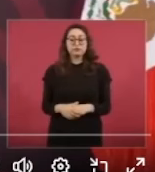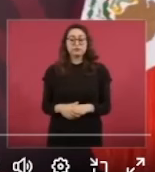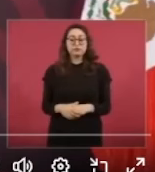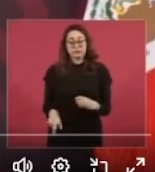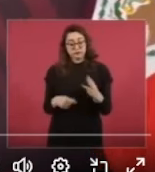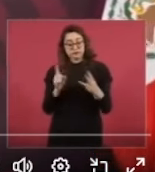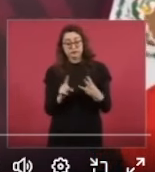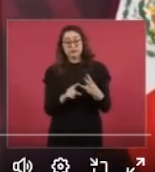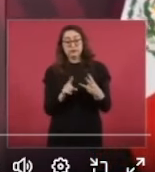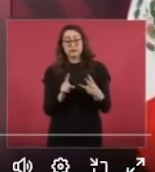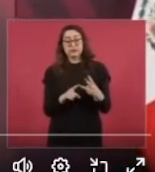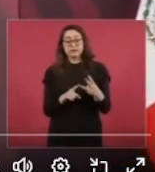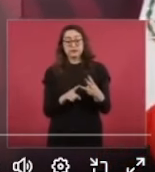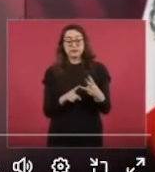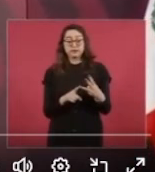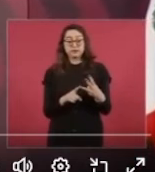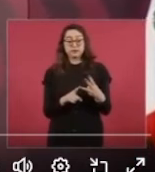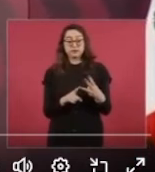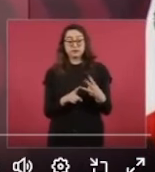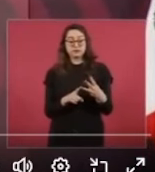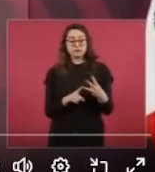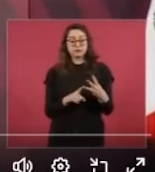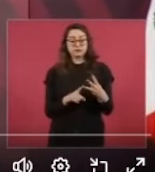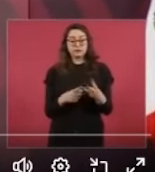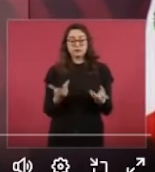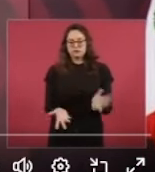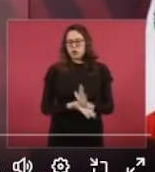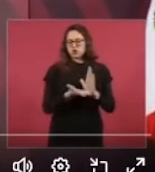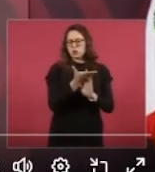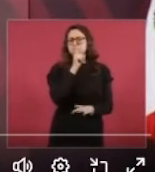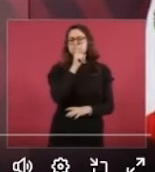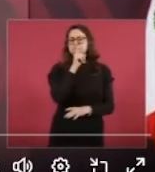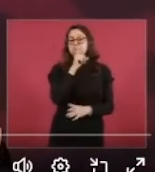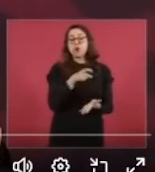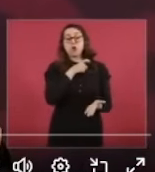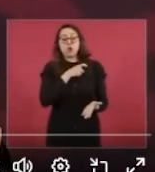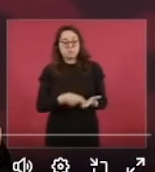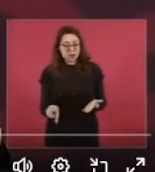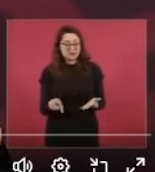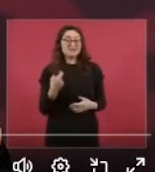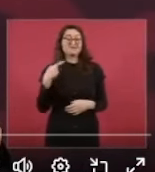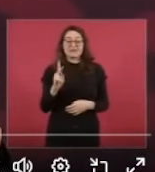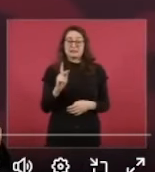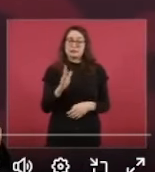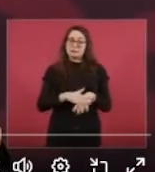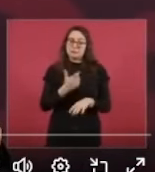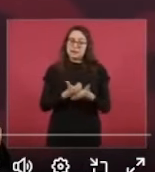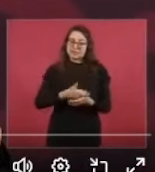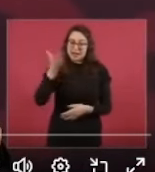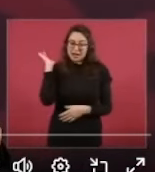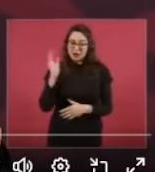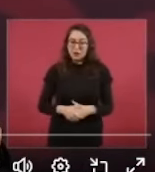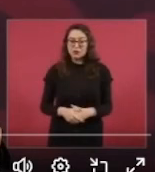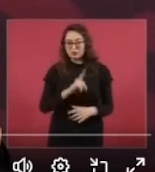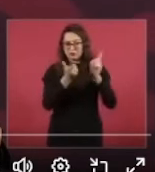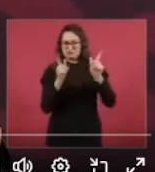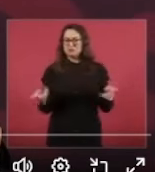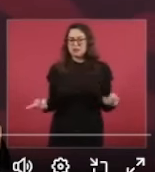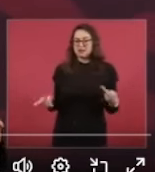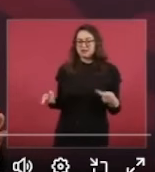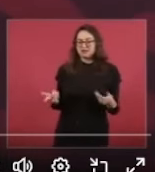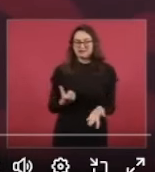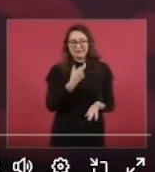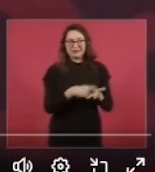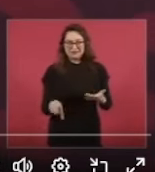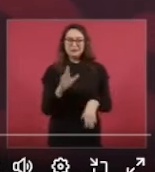extranjeros opción es comprar otra nada más que ya no están al mismo precio en Quién